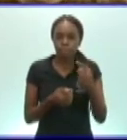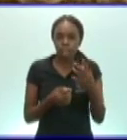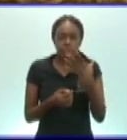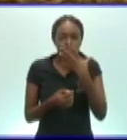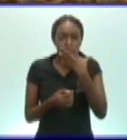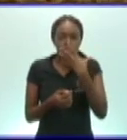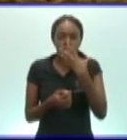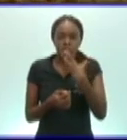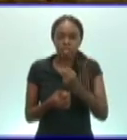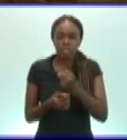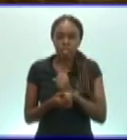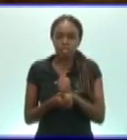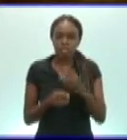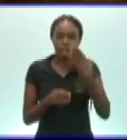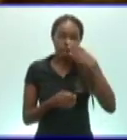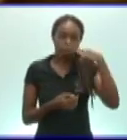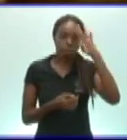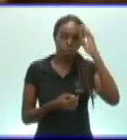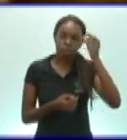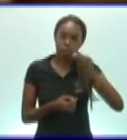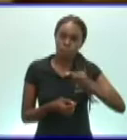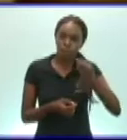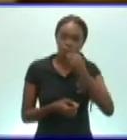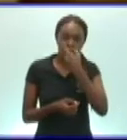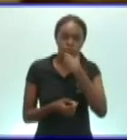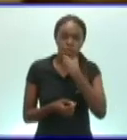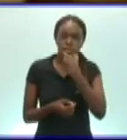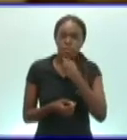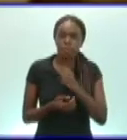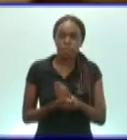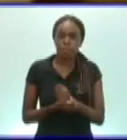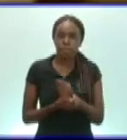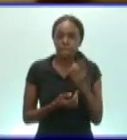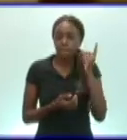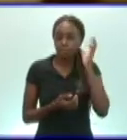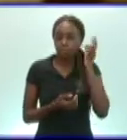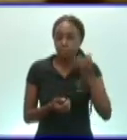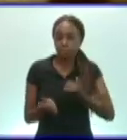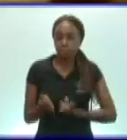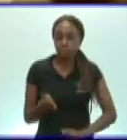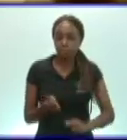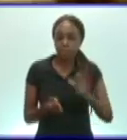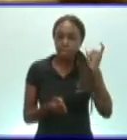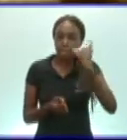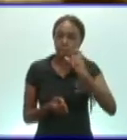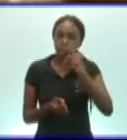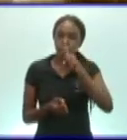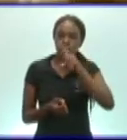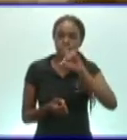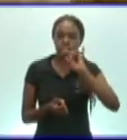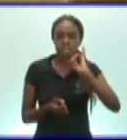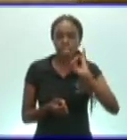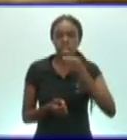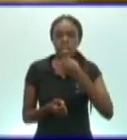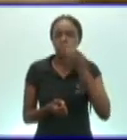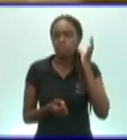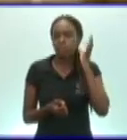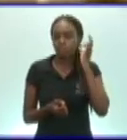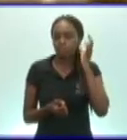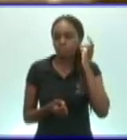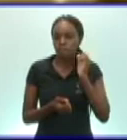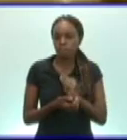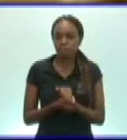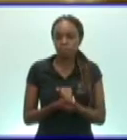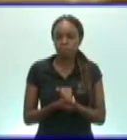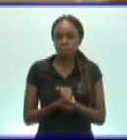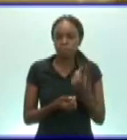del fervor del insigne cubano. Había nacido en Camagüey el 16 de febrero de 1842. Cuando conoce a